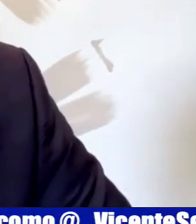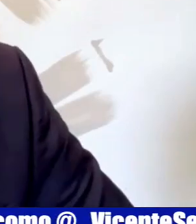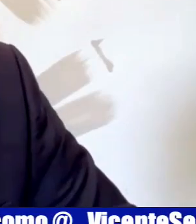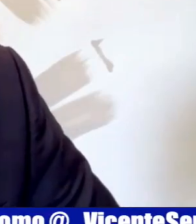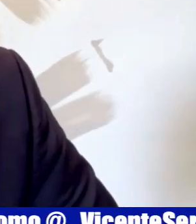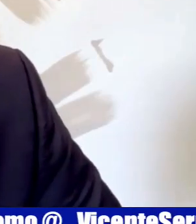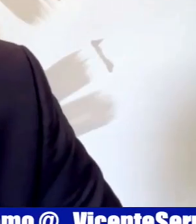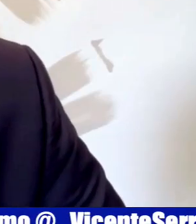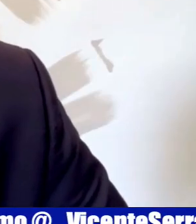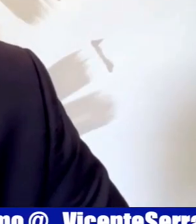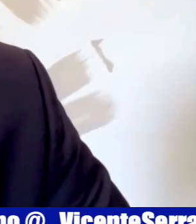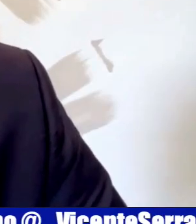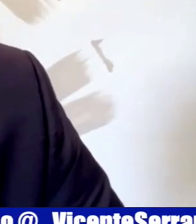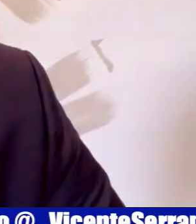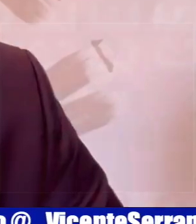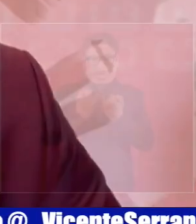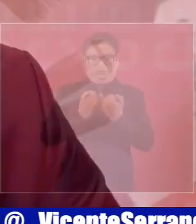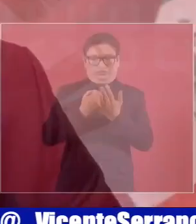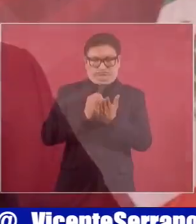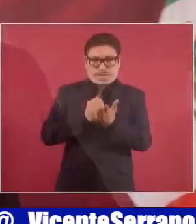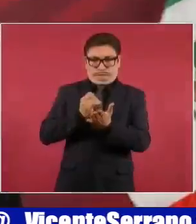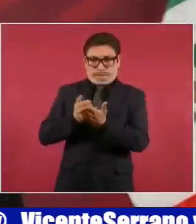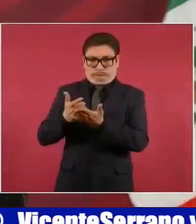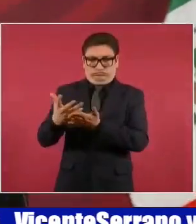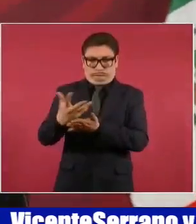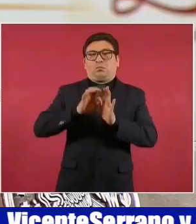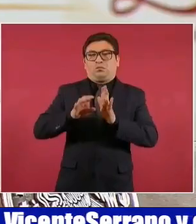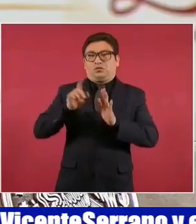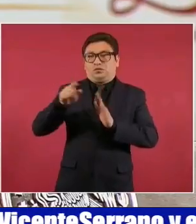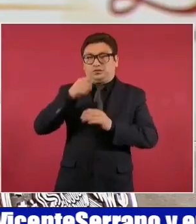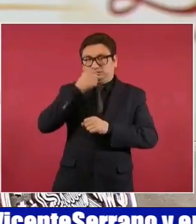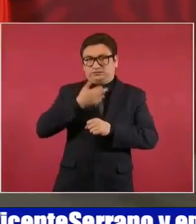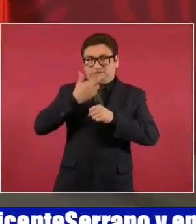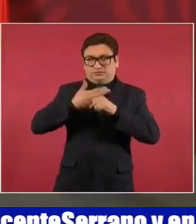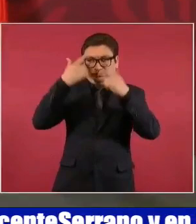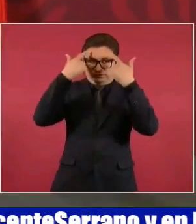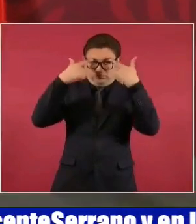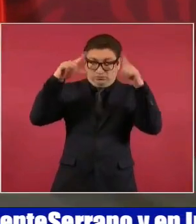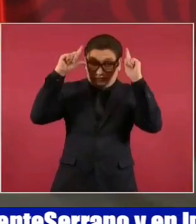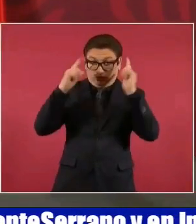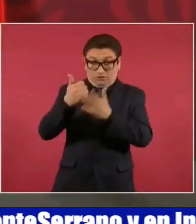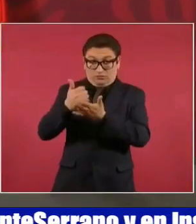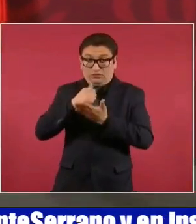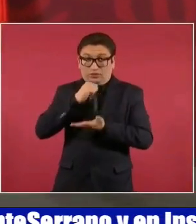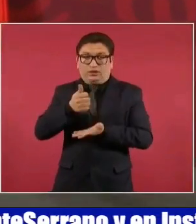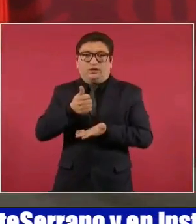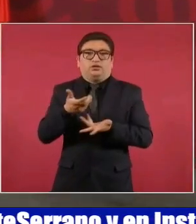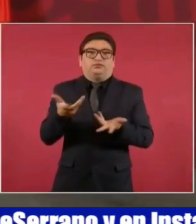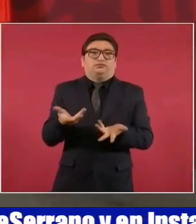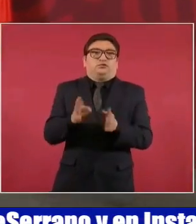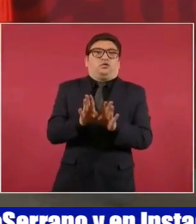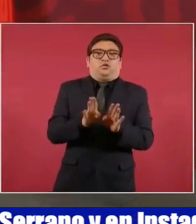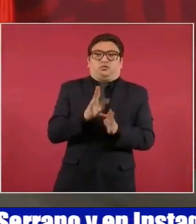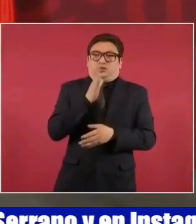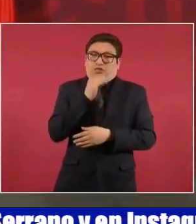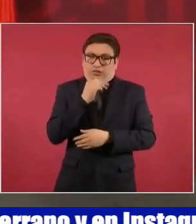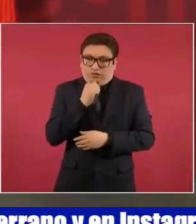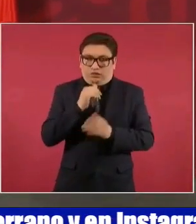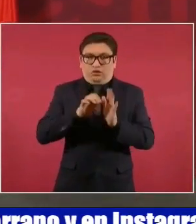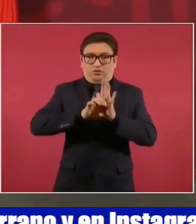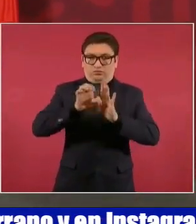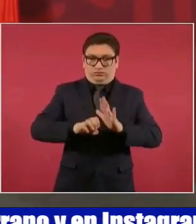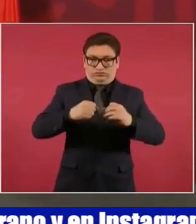Dice el presidente Andrés Manuel López Obrador que ya tiene lista la iniciativa de reforma electoral y que solo falta que se analice,